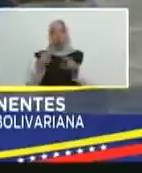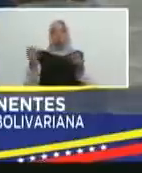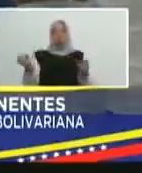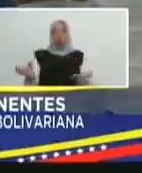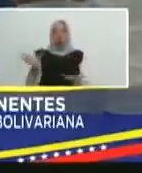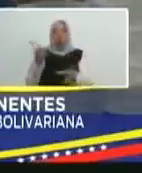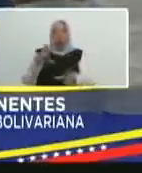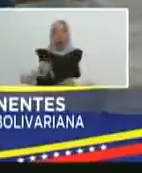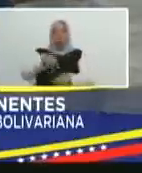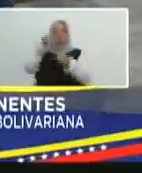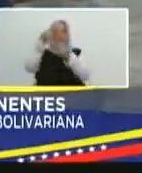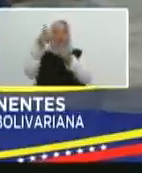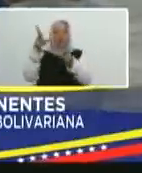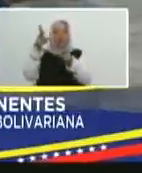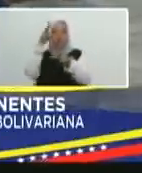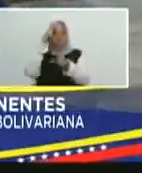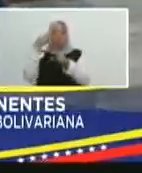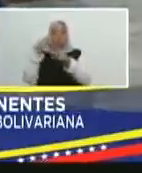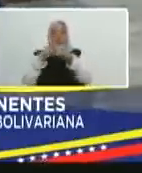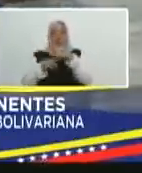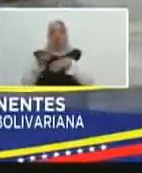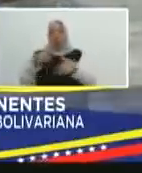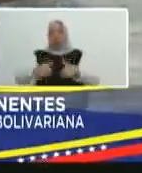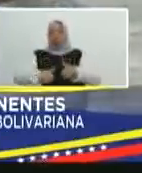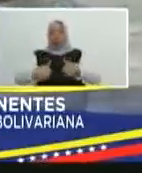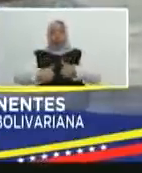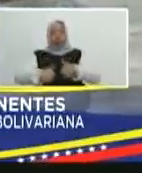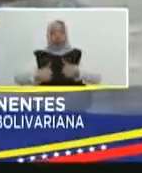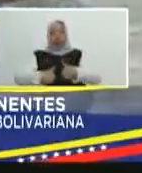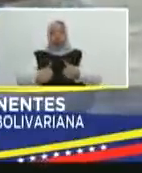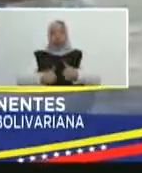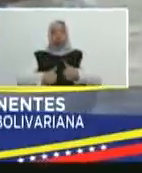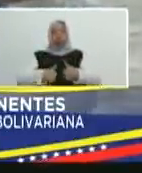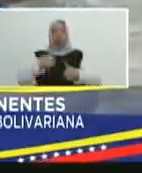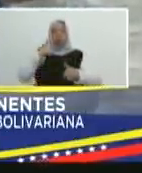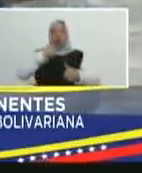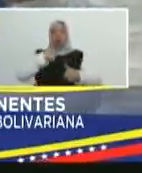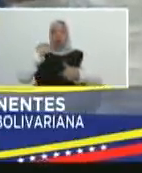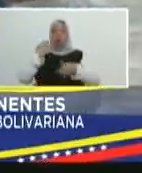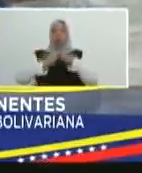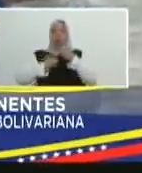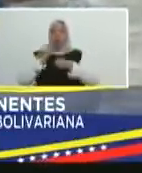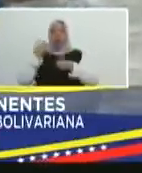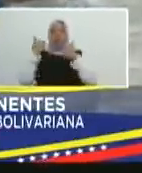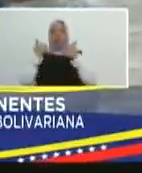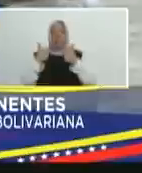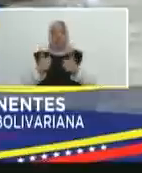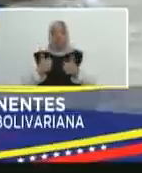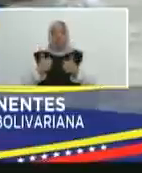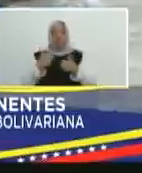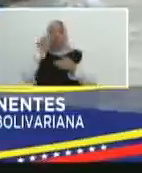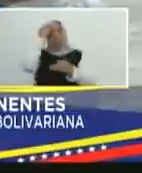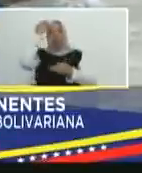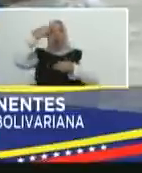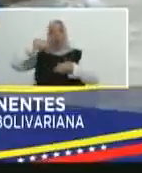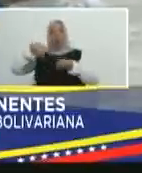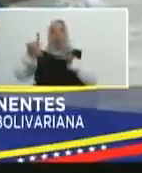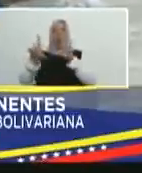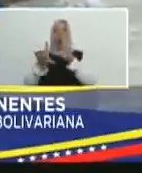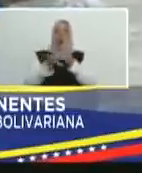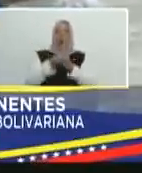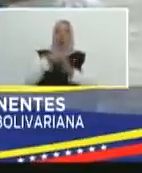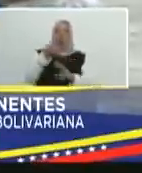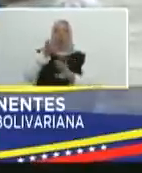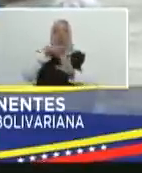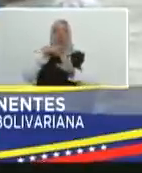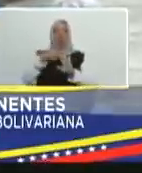espíritu de abnegación y sacrificio, la cual comandaré de acuerdo a las leyes y